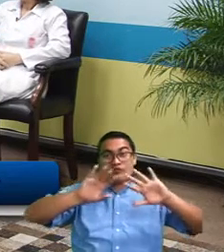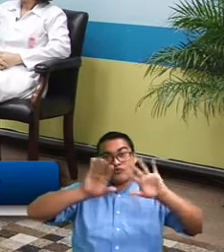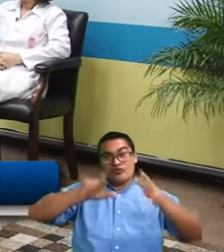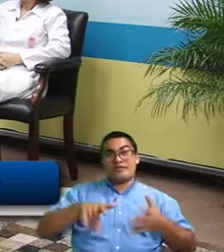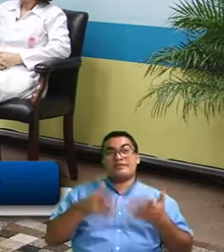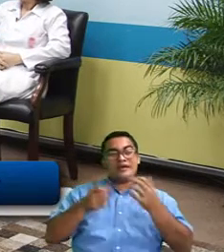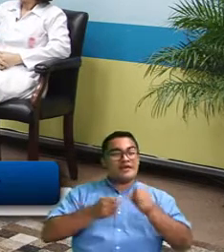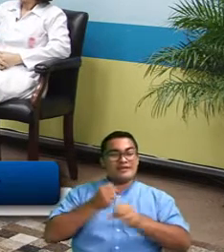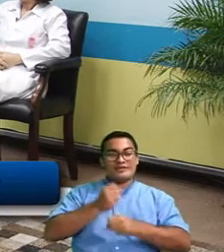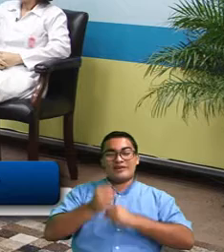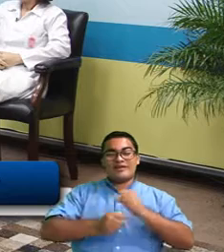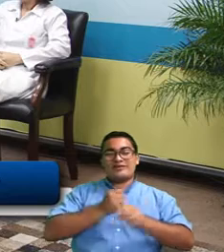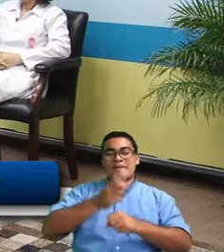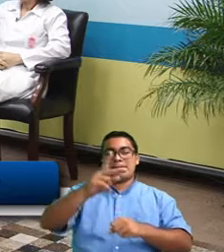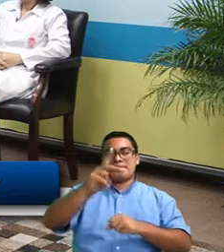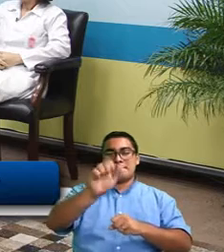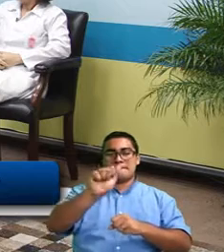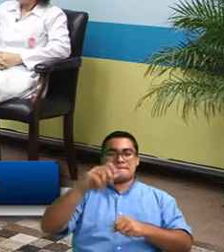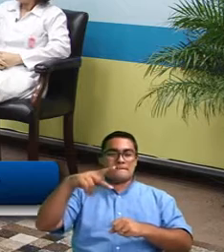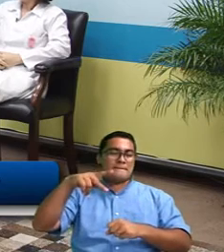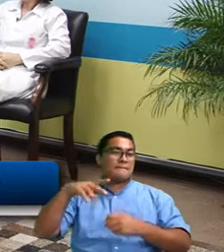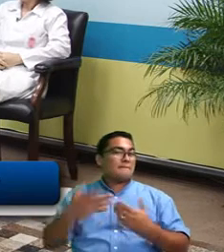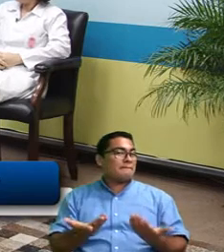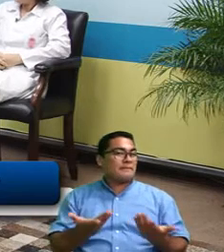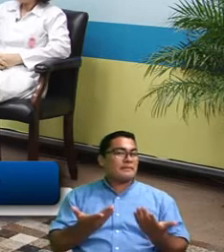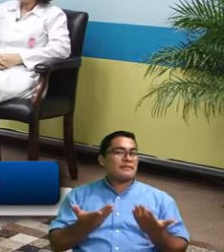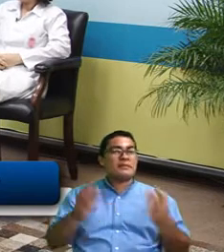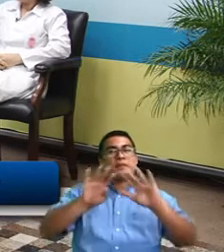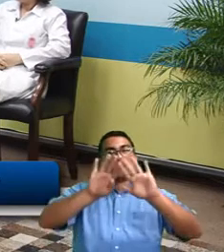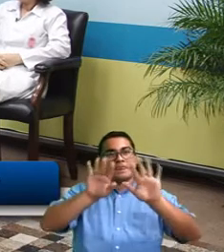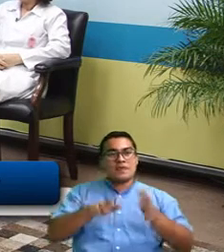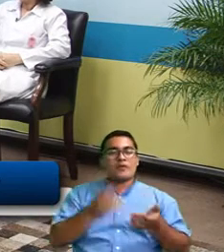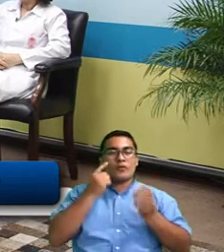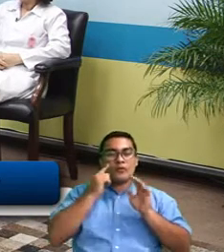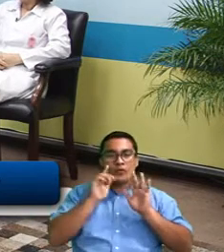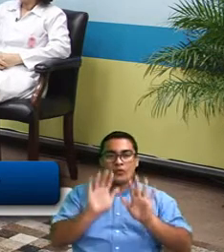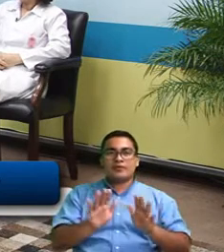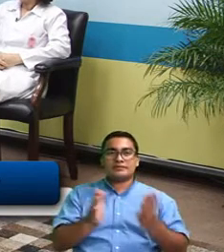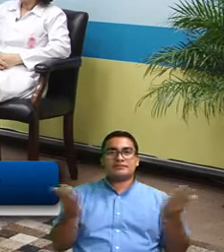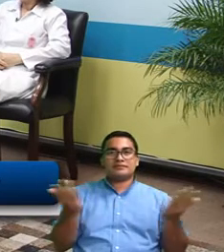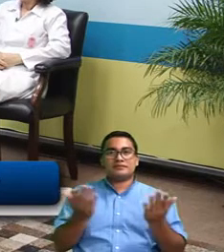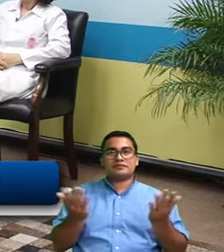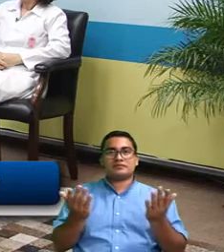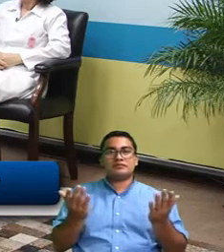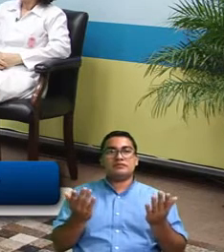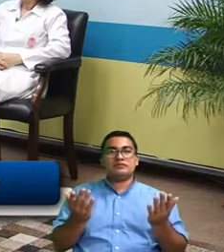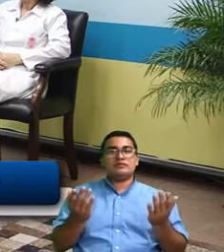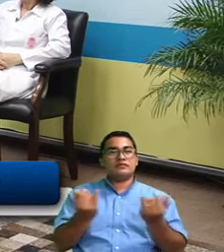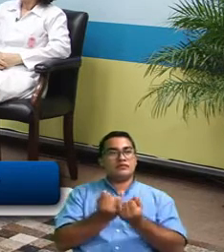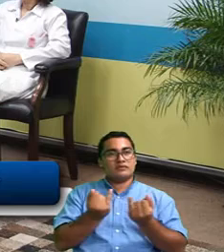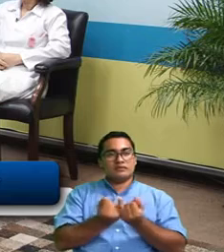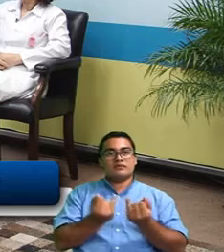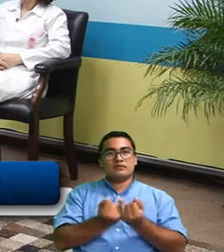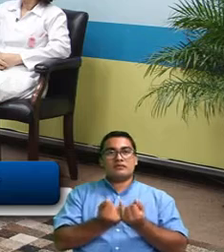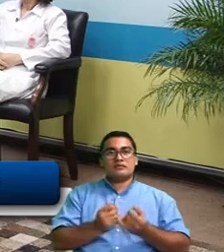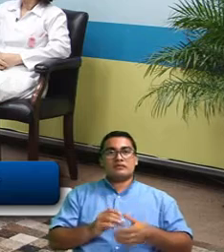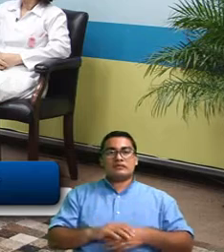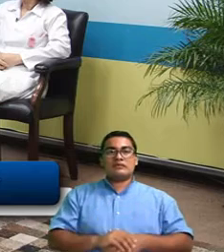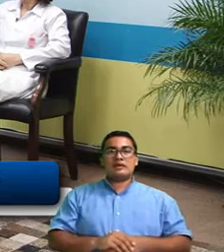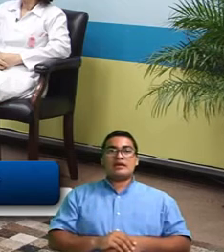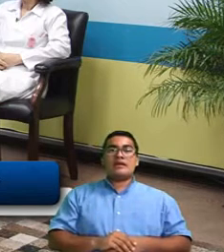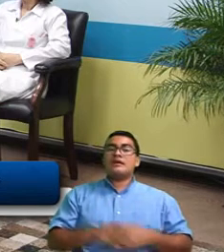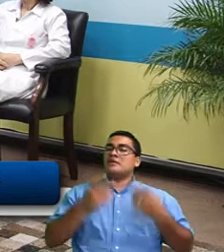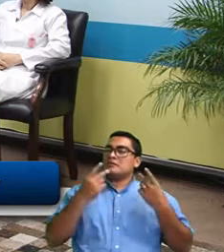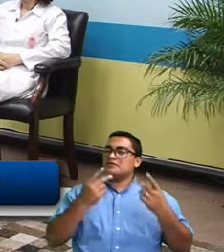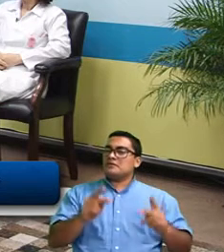Estamos hablando de los cuidados de las pacientes, las mujeres, cuidado ginecológico, oncológico, ginecológico. Pero